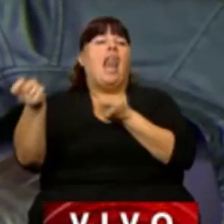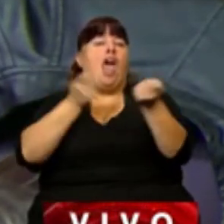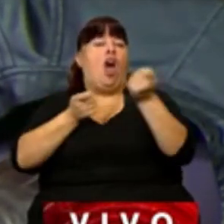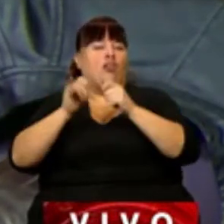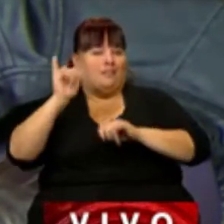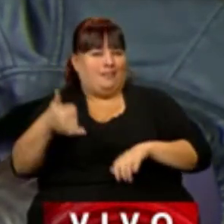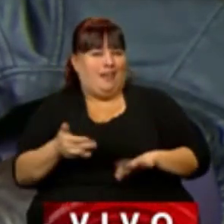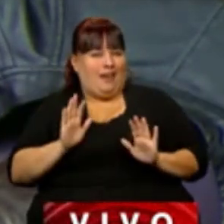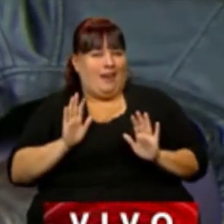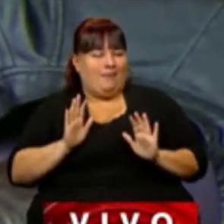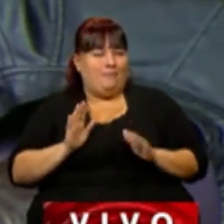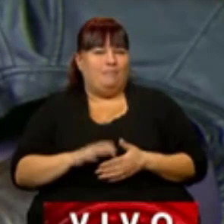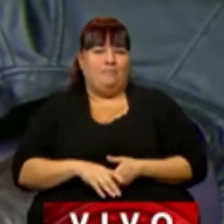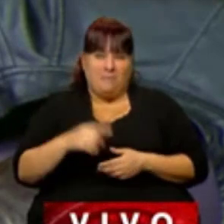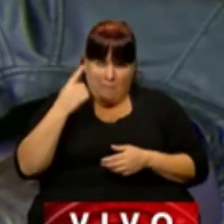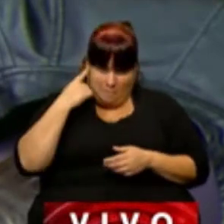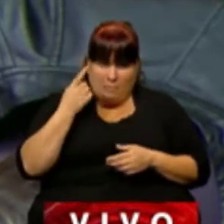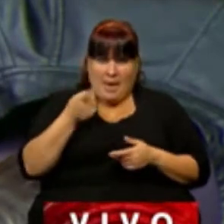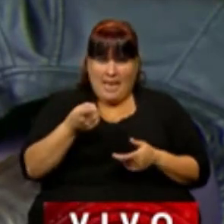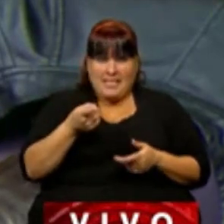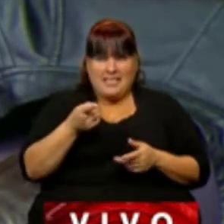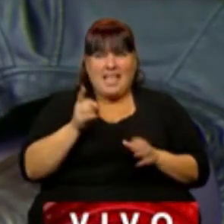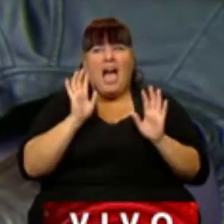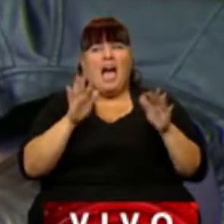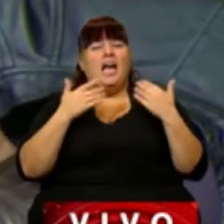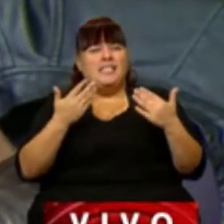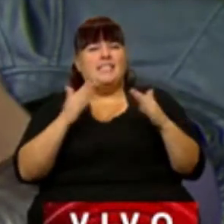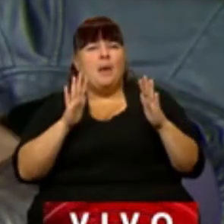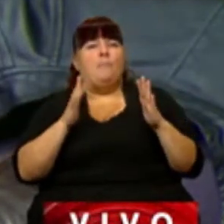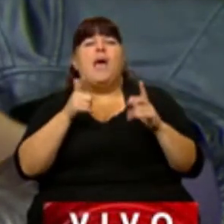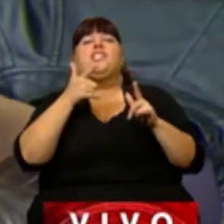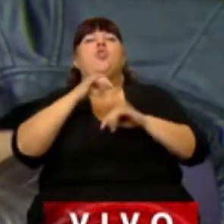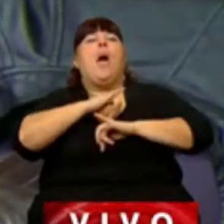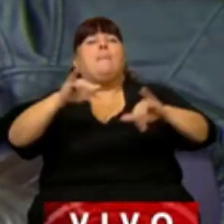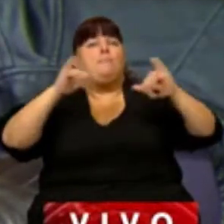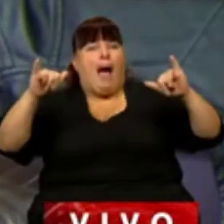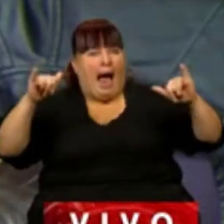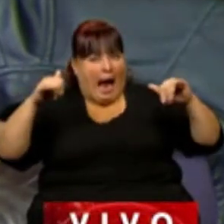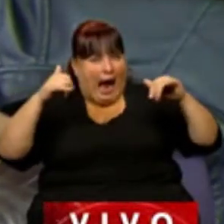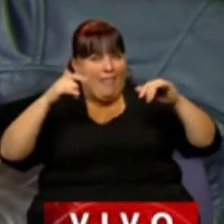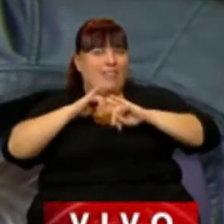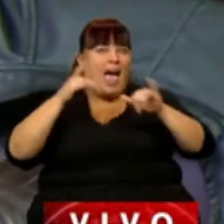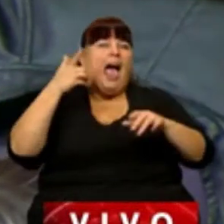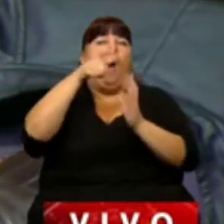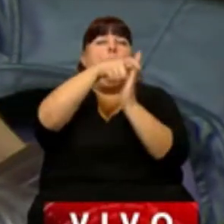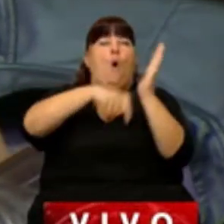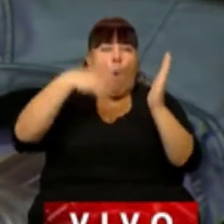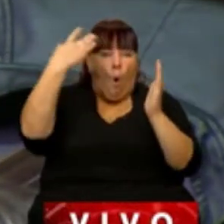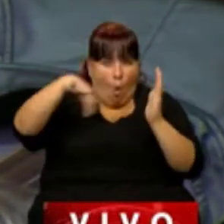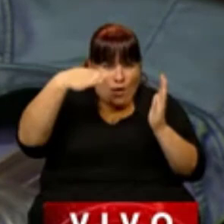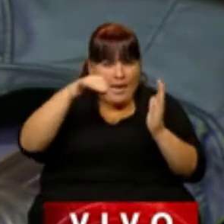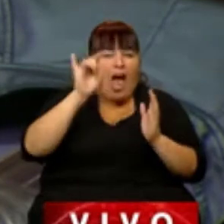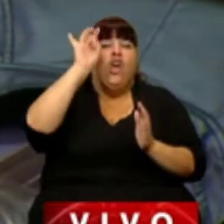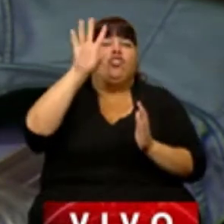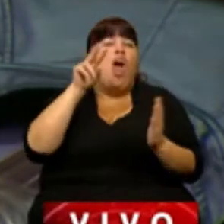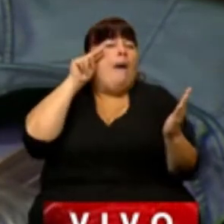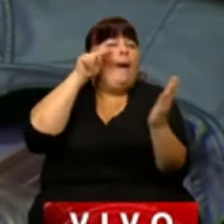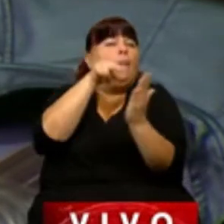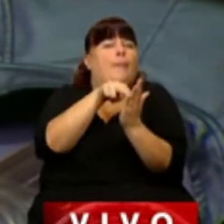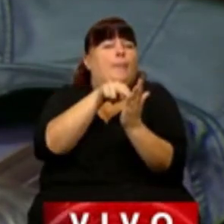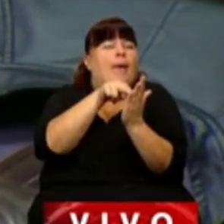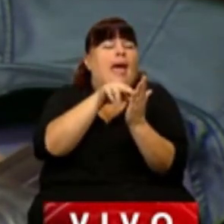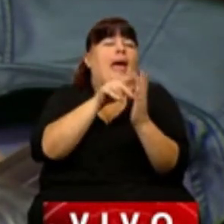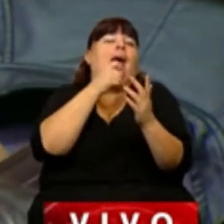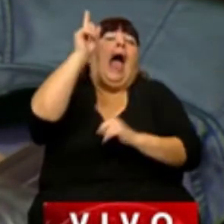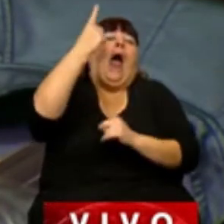había. ¿Les parece que se puede, sin espacios publicitarios suficientes, ir a una boleta única donde lo único que se ve es,